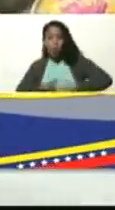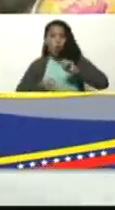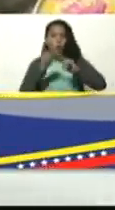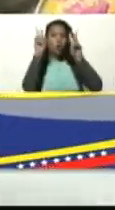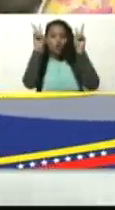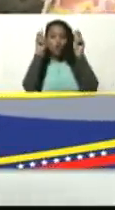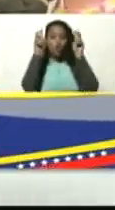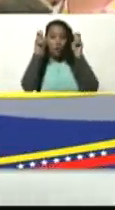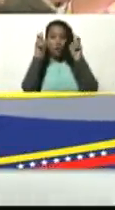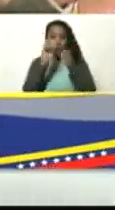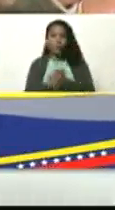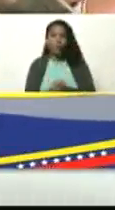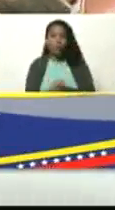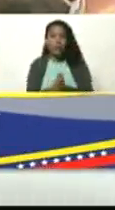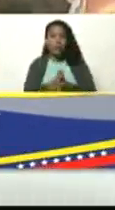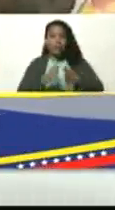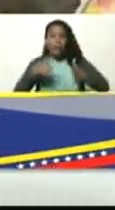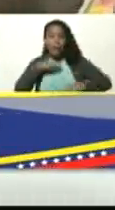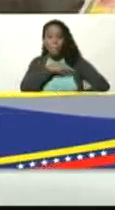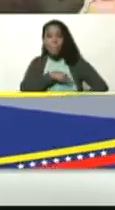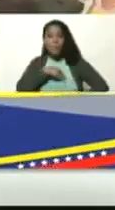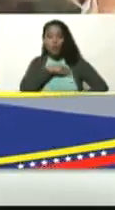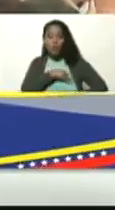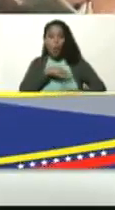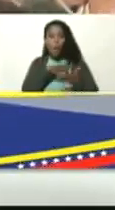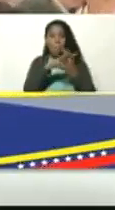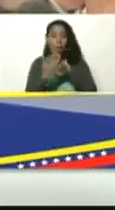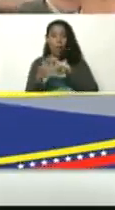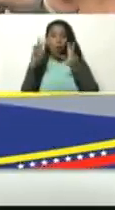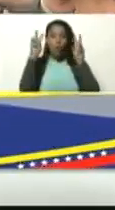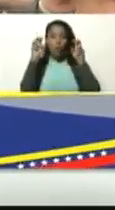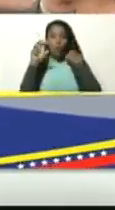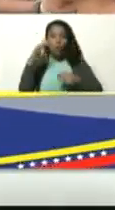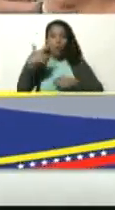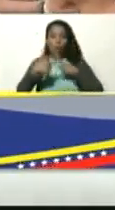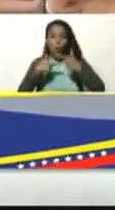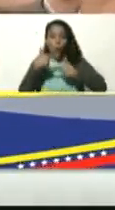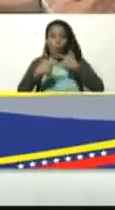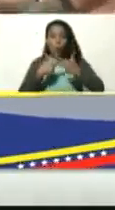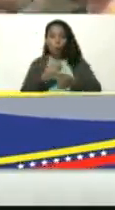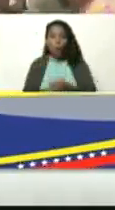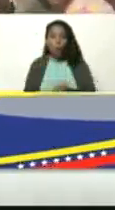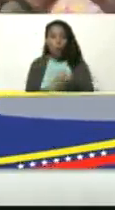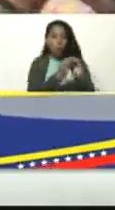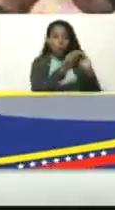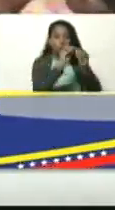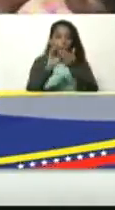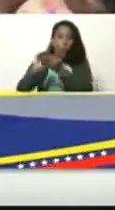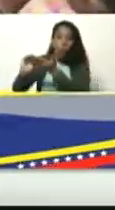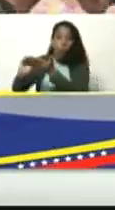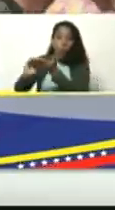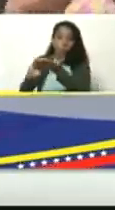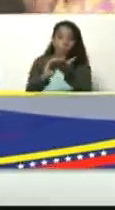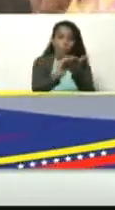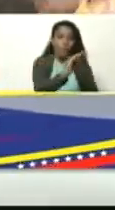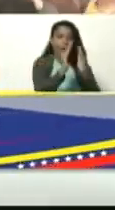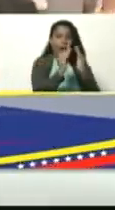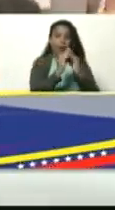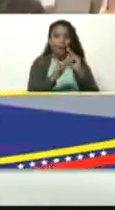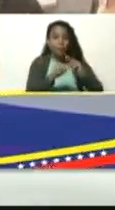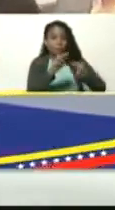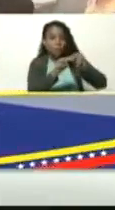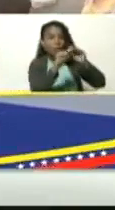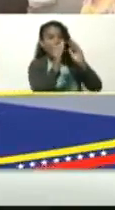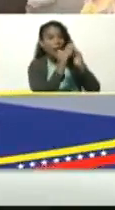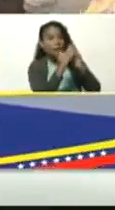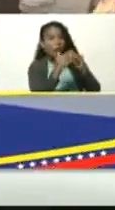nuevo. Y la Gran Misión, Barrio Nuevo, Barrio Tricolor, reparando viviendas, reconstruyendo